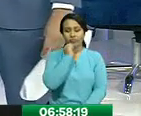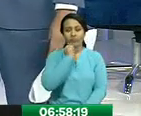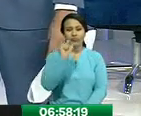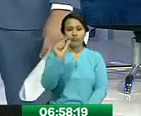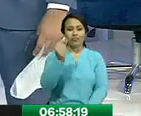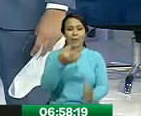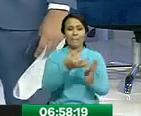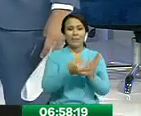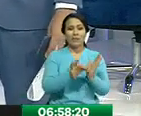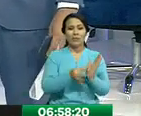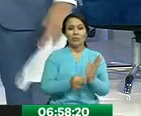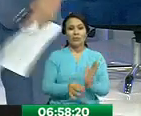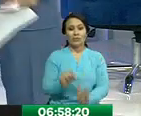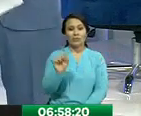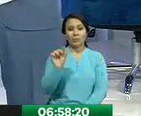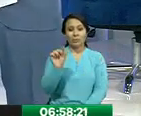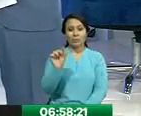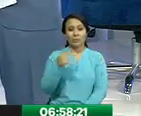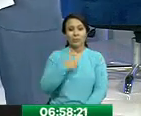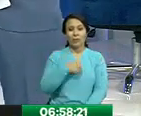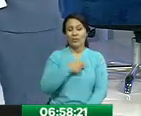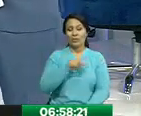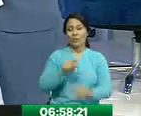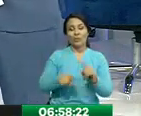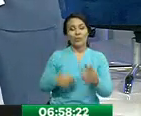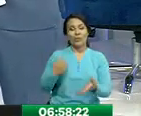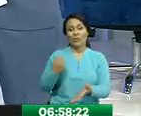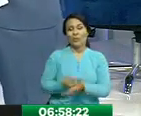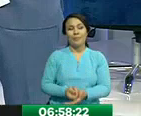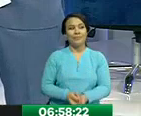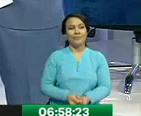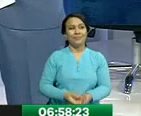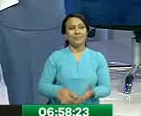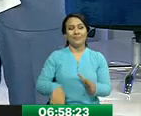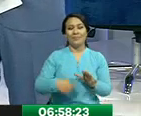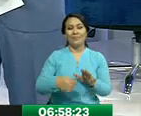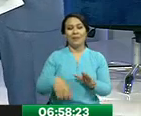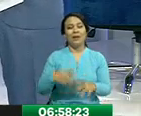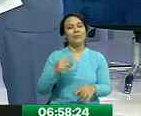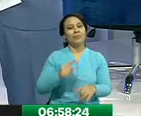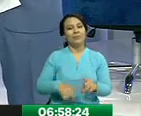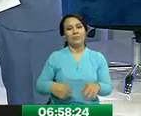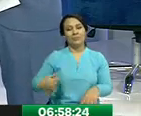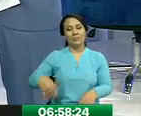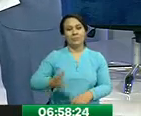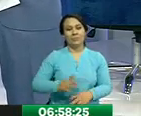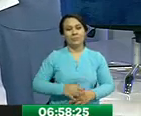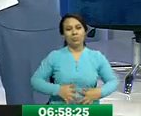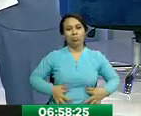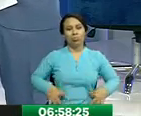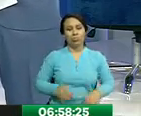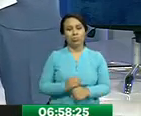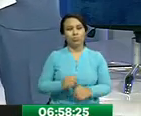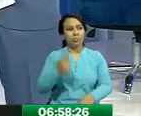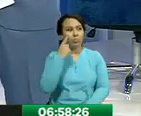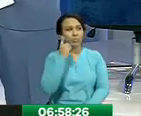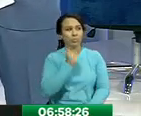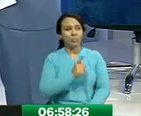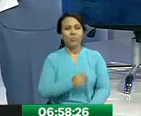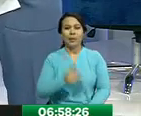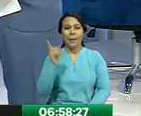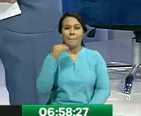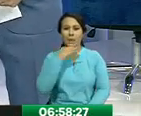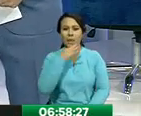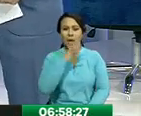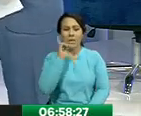Tampoquito, mi amor, pero eso es lo que hay, para eso hay. Lo importante es que ahí no se va con su pancita vacía. ¿Vas a ver? ¿Cómo que vas a ver, pedazo de